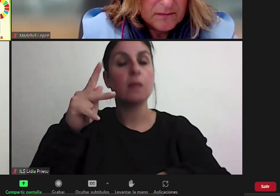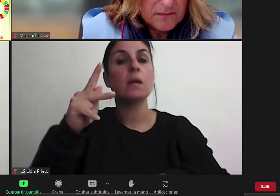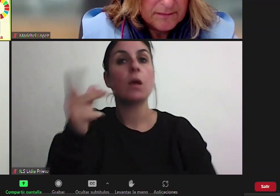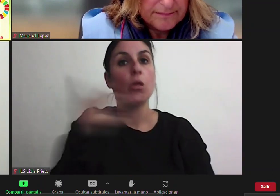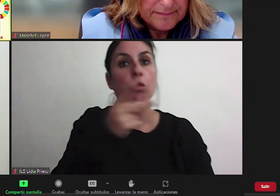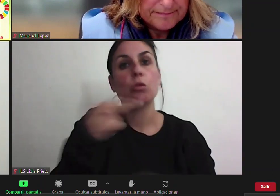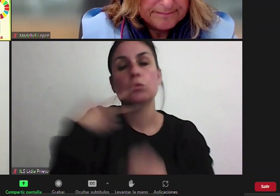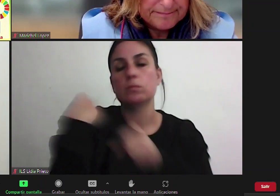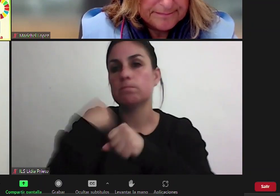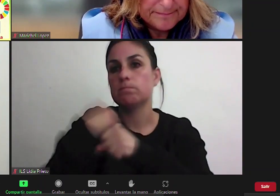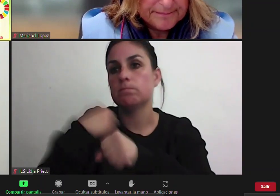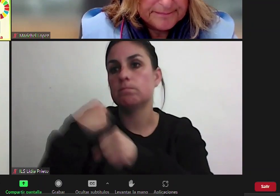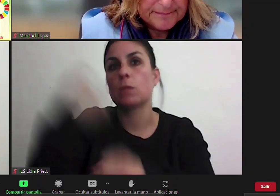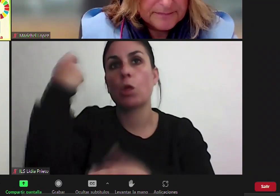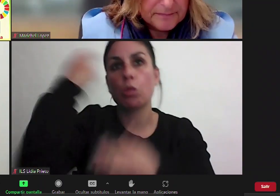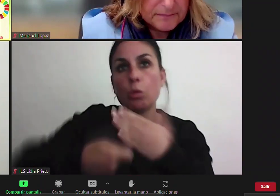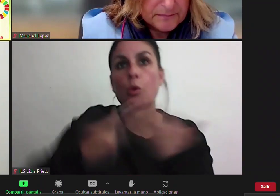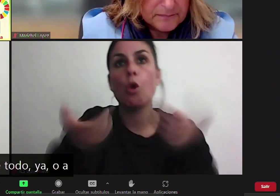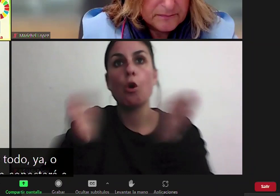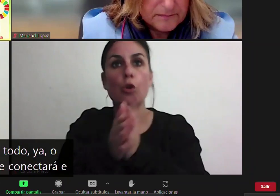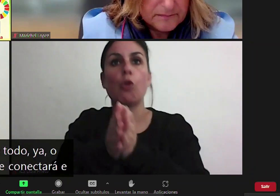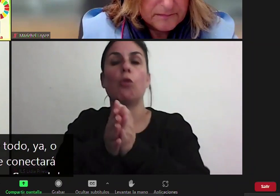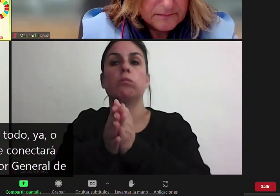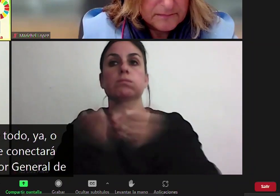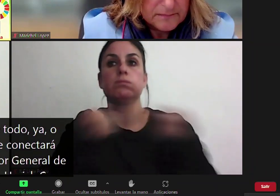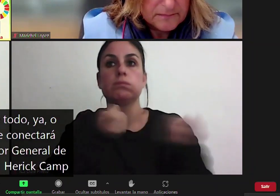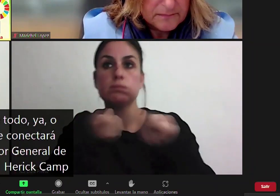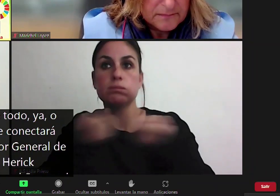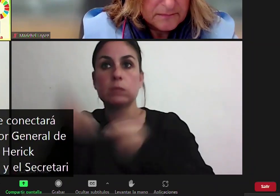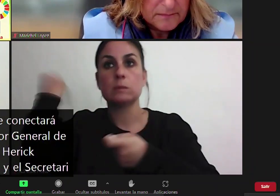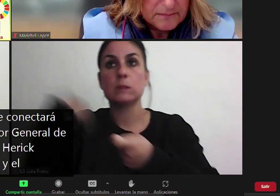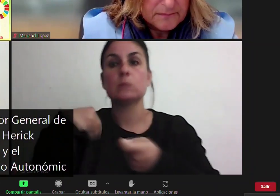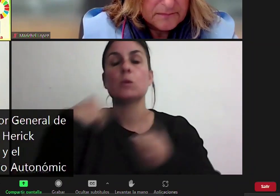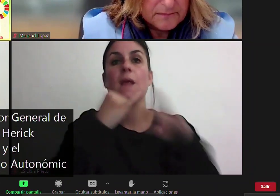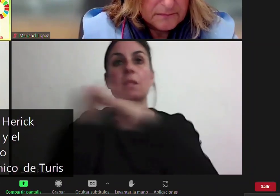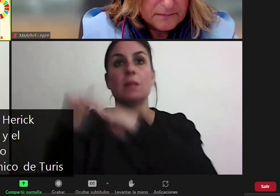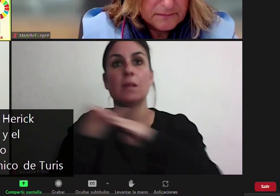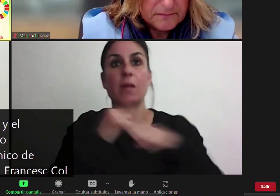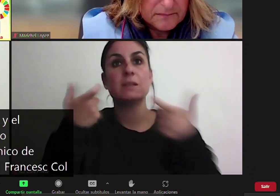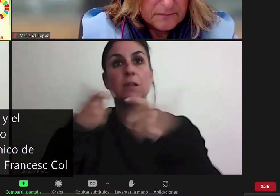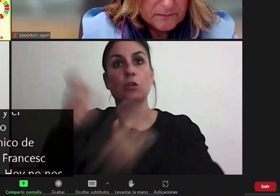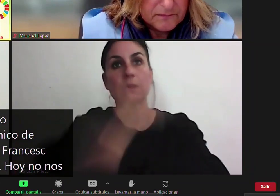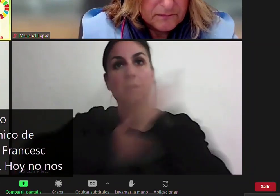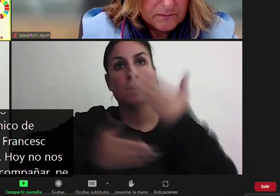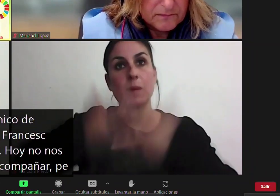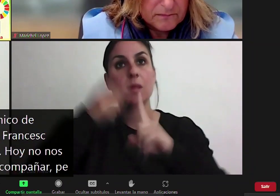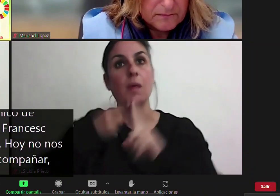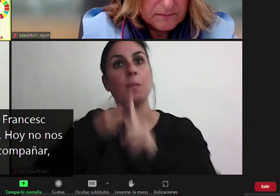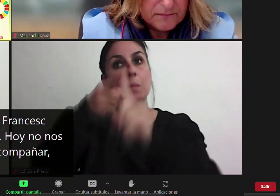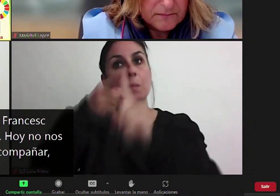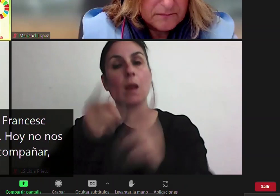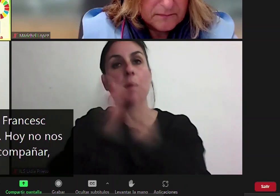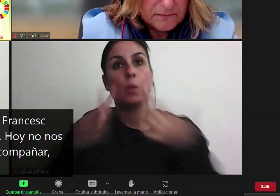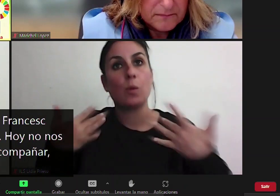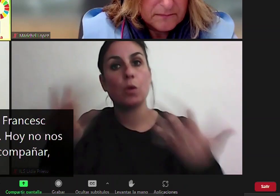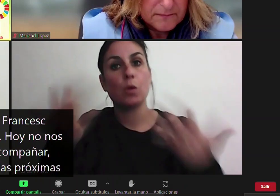están trabajando en cogobernanza con las entidades del tercer sector de la discapacidad en la promoción de la inclusión de las personas